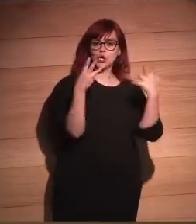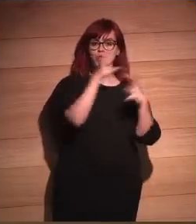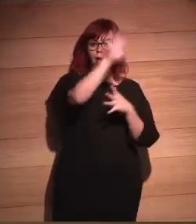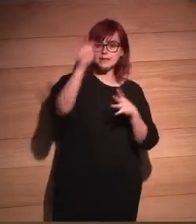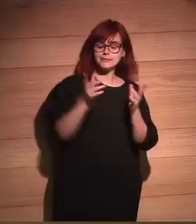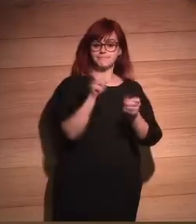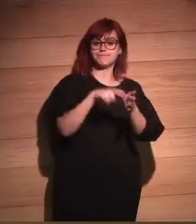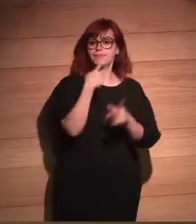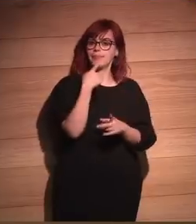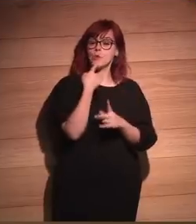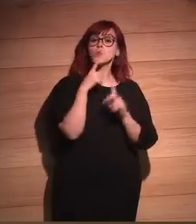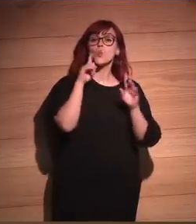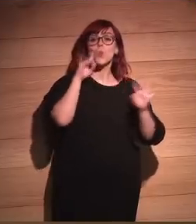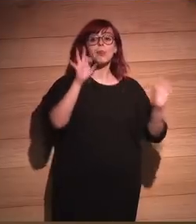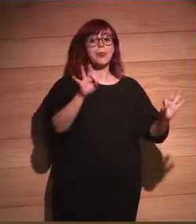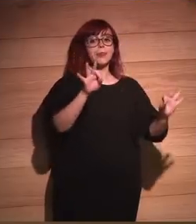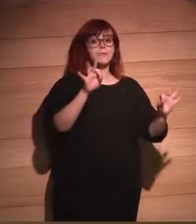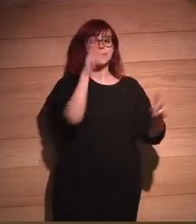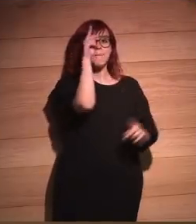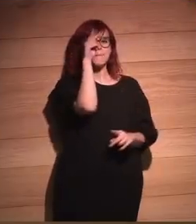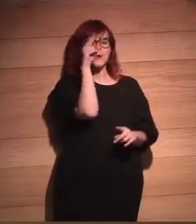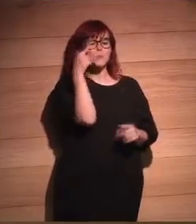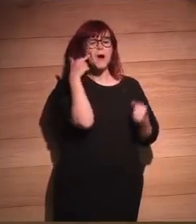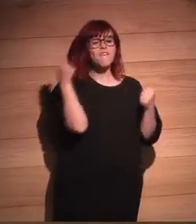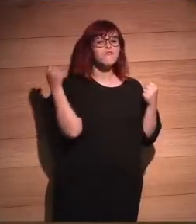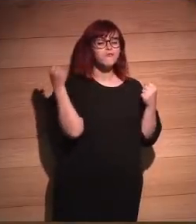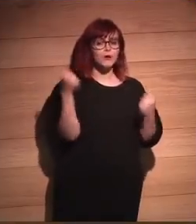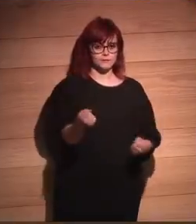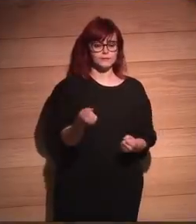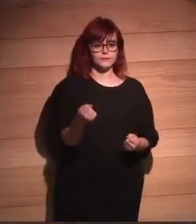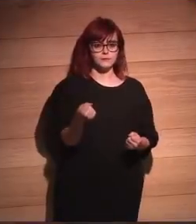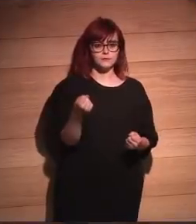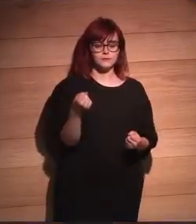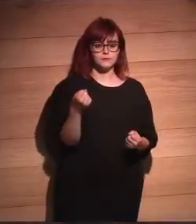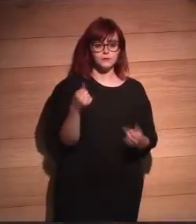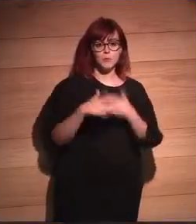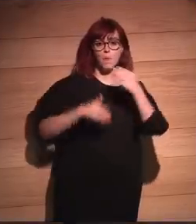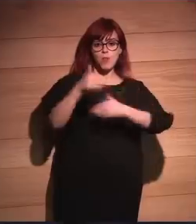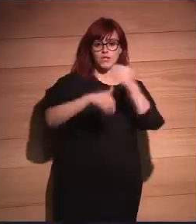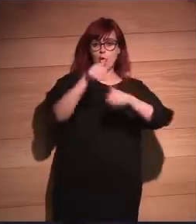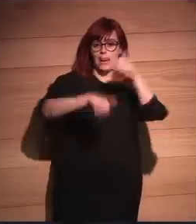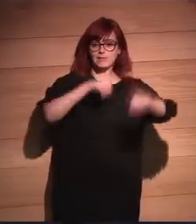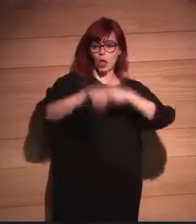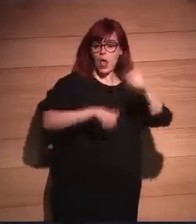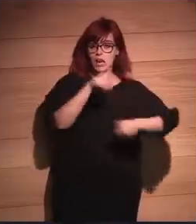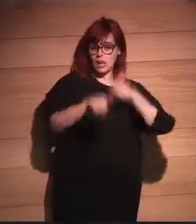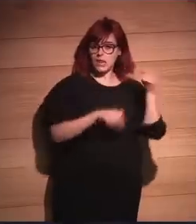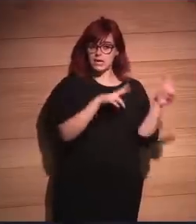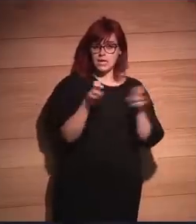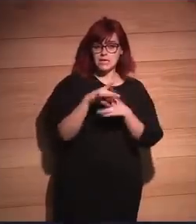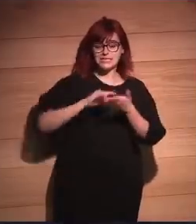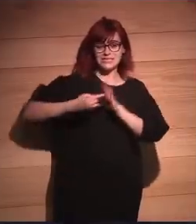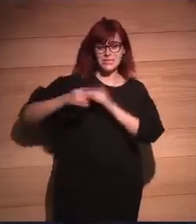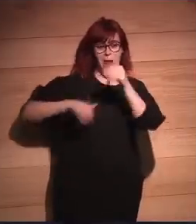países miembros diciendo: señores, me preocupa enormemente que todo el proceso electoral y